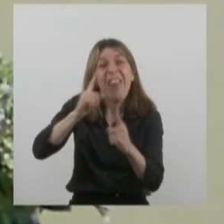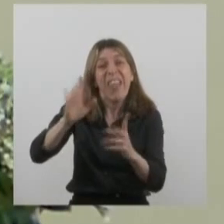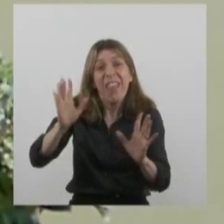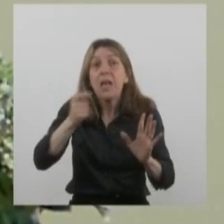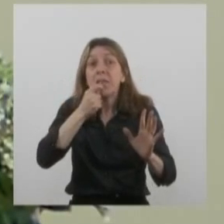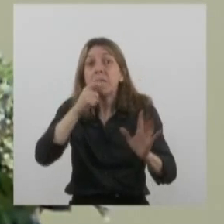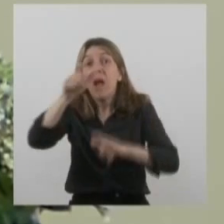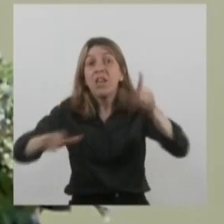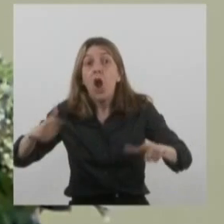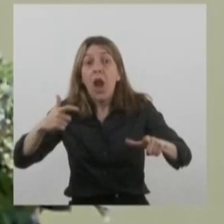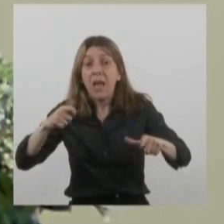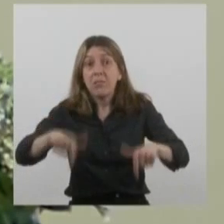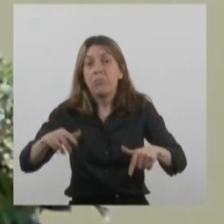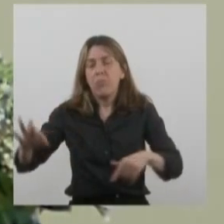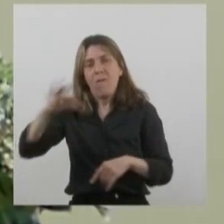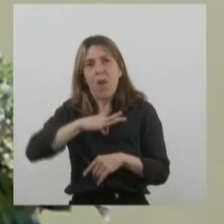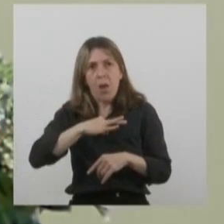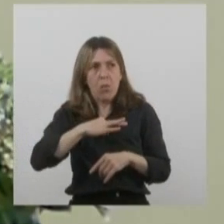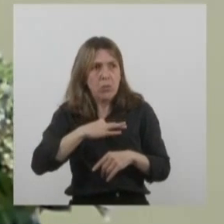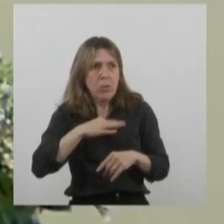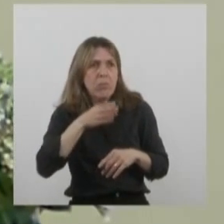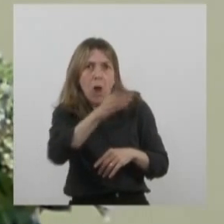si fuera que el virus lo atacara.